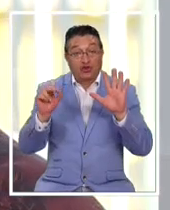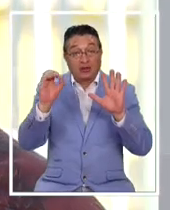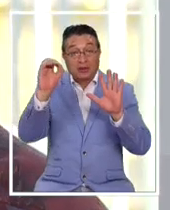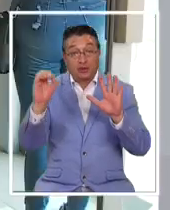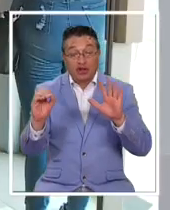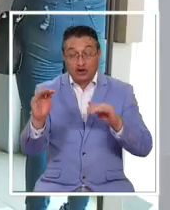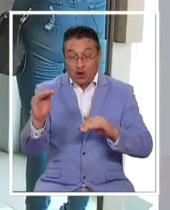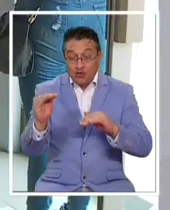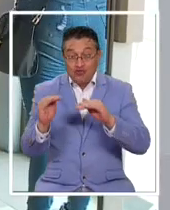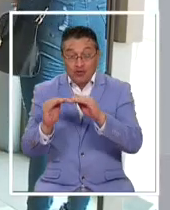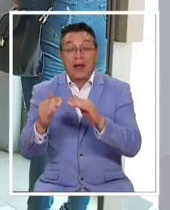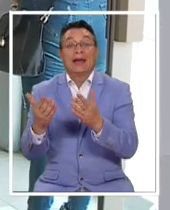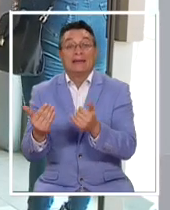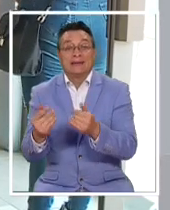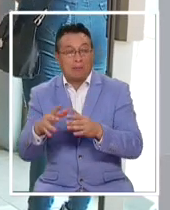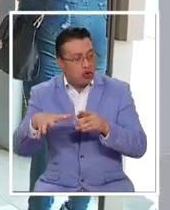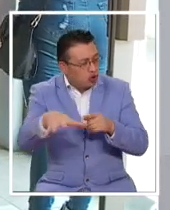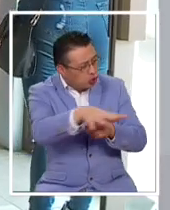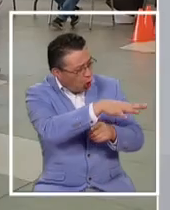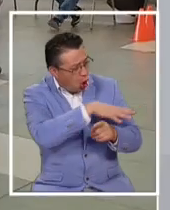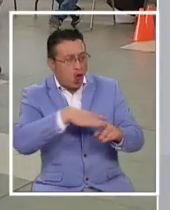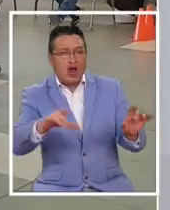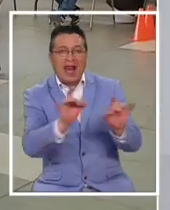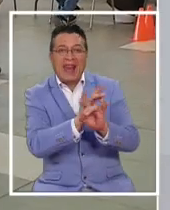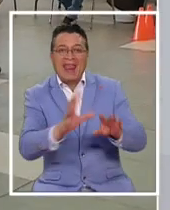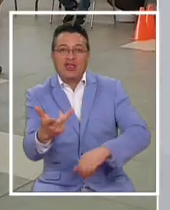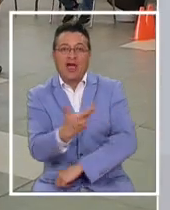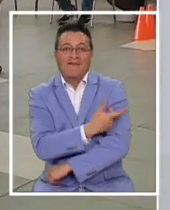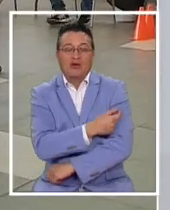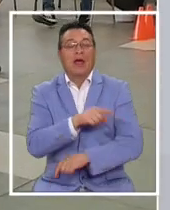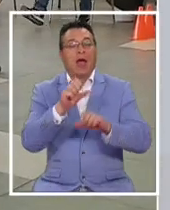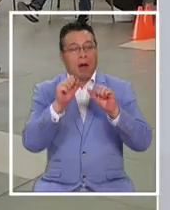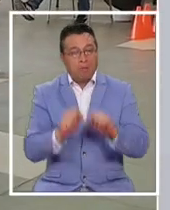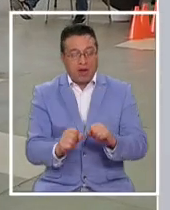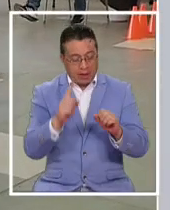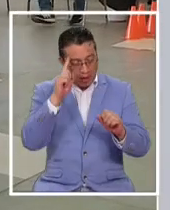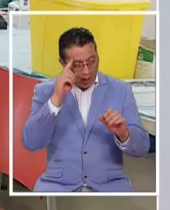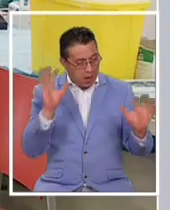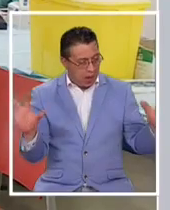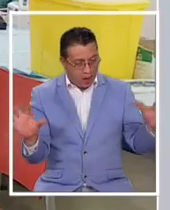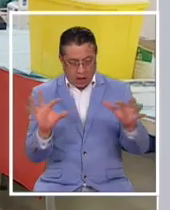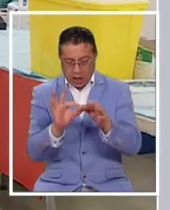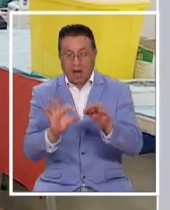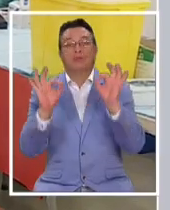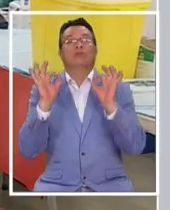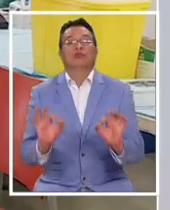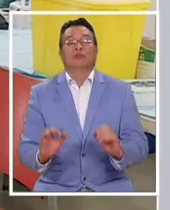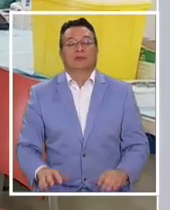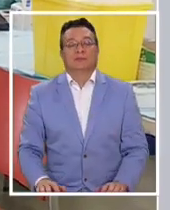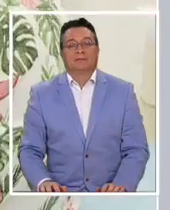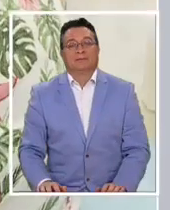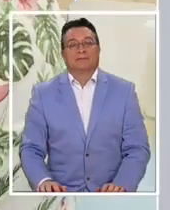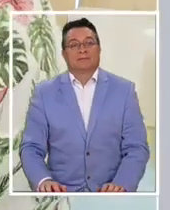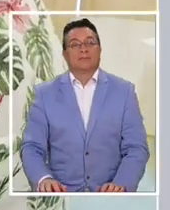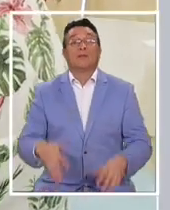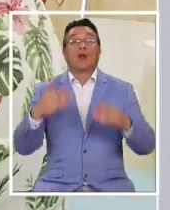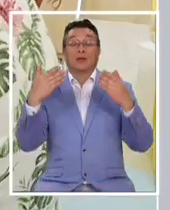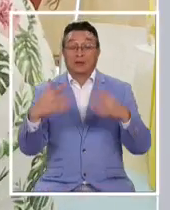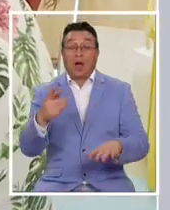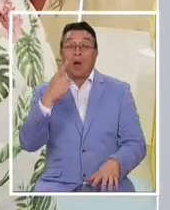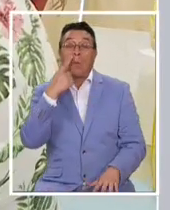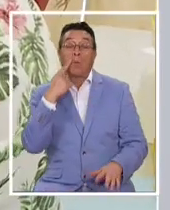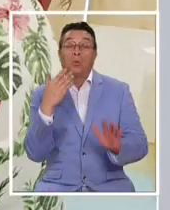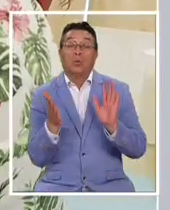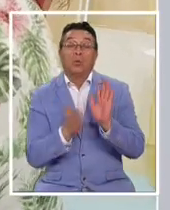80%, necesitamos que esté toda la población vacunada, porque ahí podemos hacer la extrapolación correcta. Se ha demostrado,